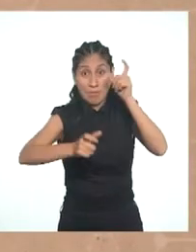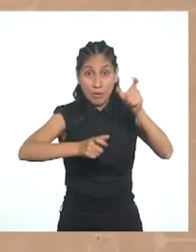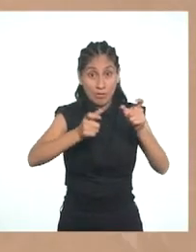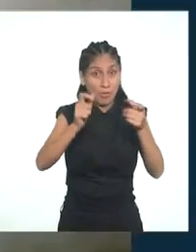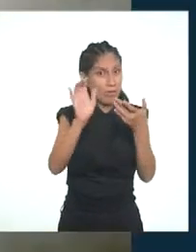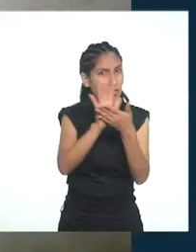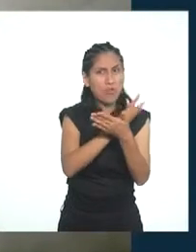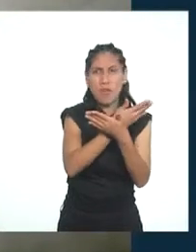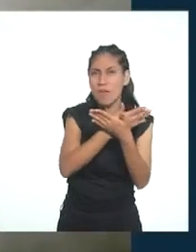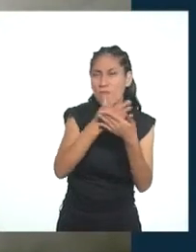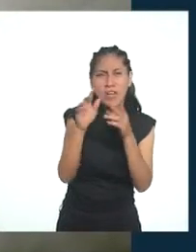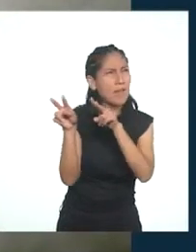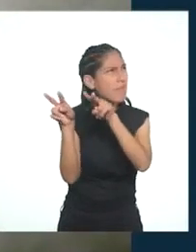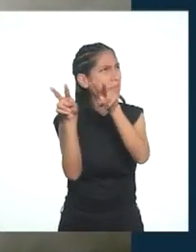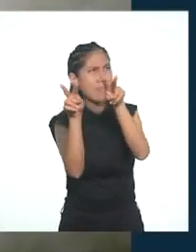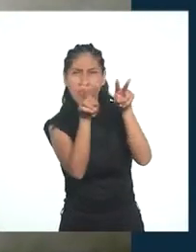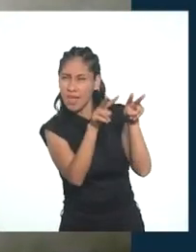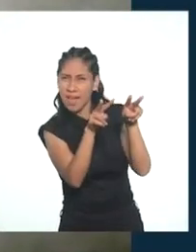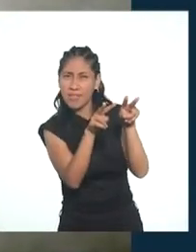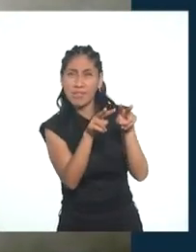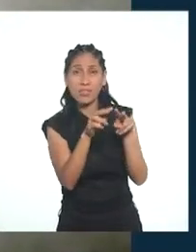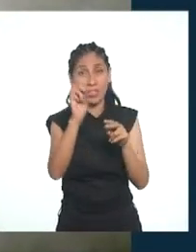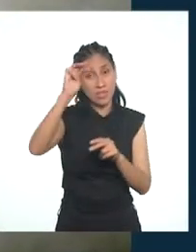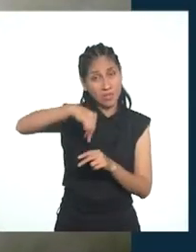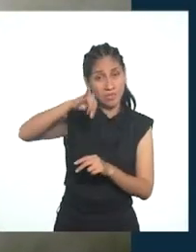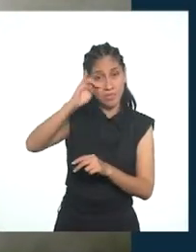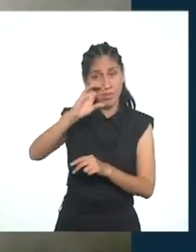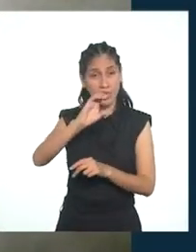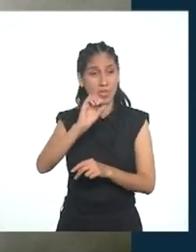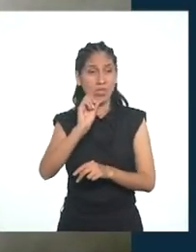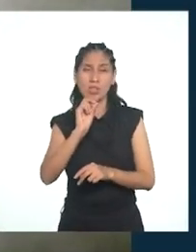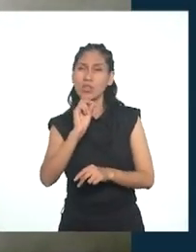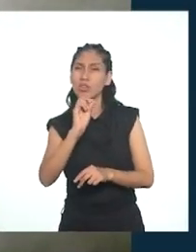microorganismos? Si los microorganismos no existieran en el